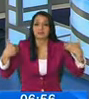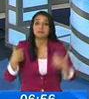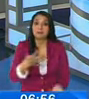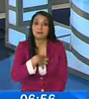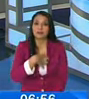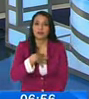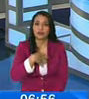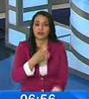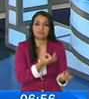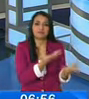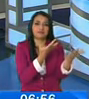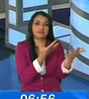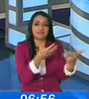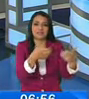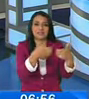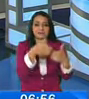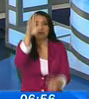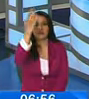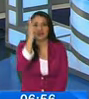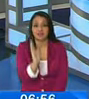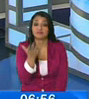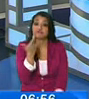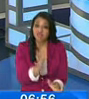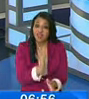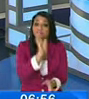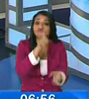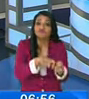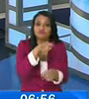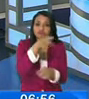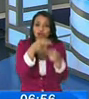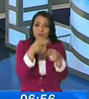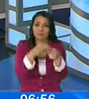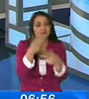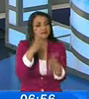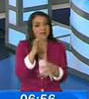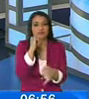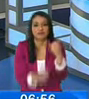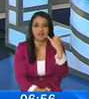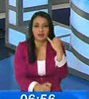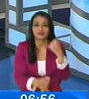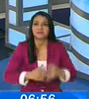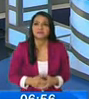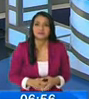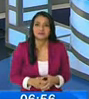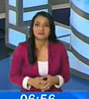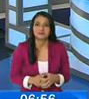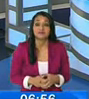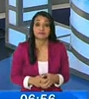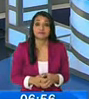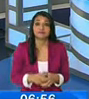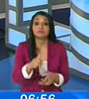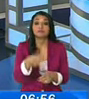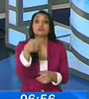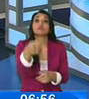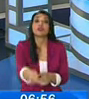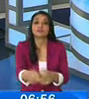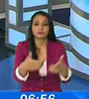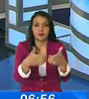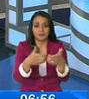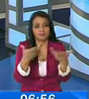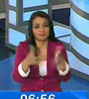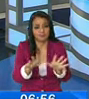a Santos en Brasil y con ello inscribió el nombre, su nombre en las semifinales del torneo que enfrentará a Gremio en su siguiente partido.